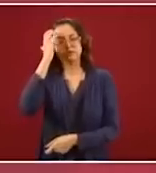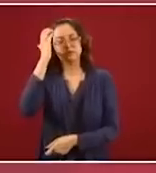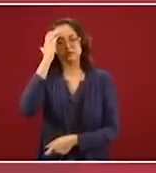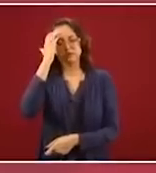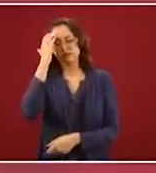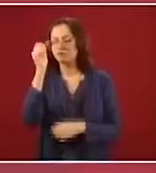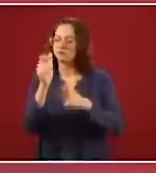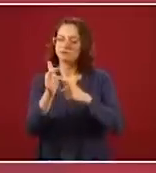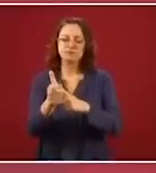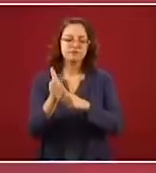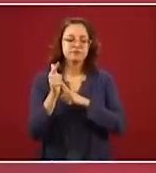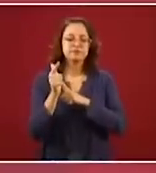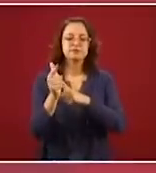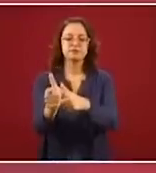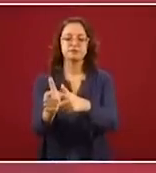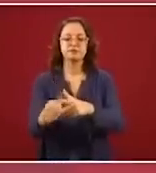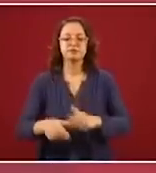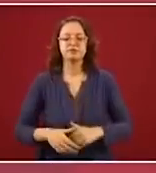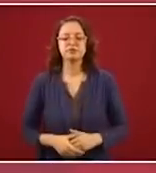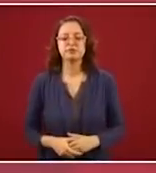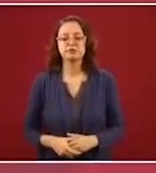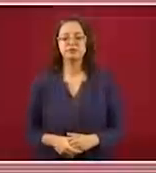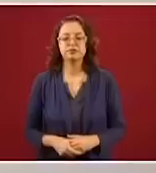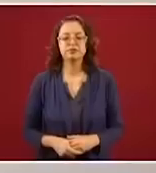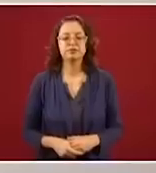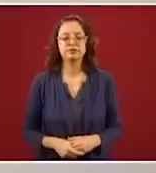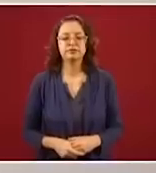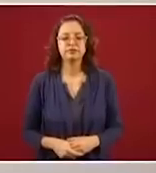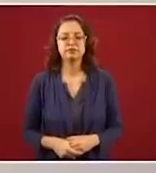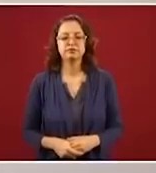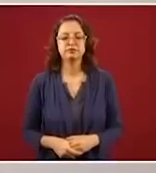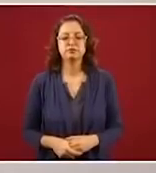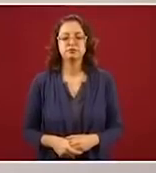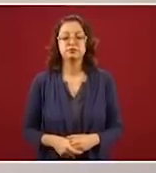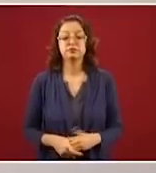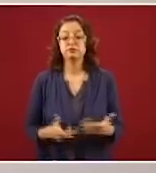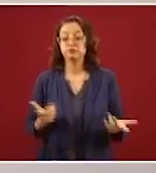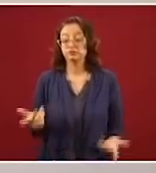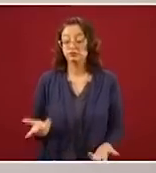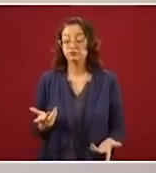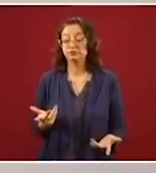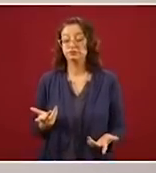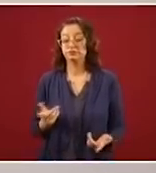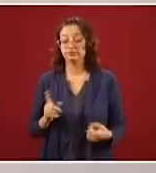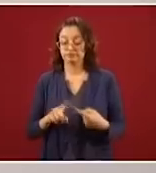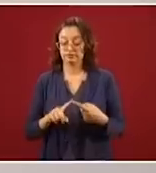y adelante. Si resulta que engañó,